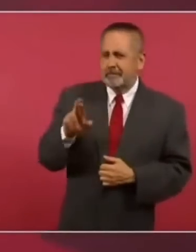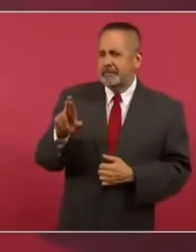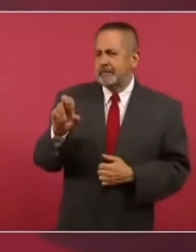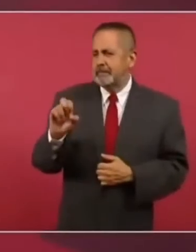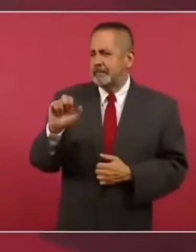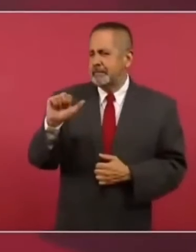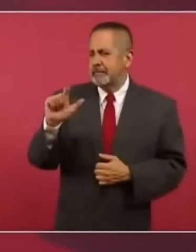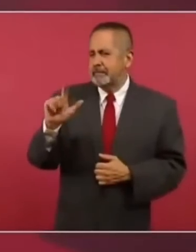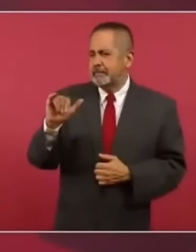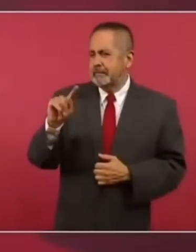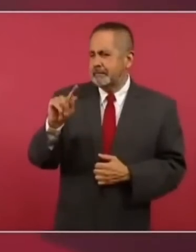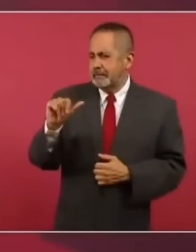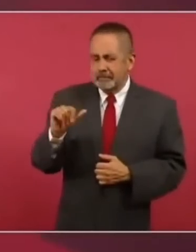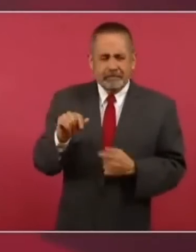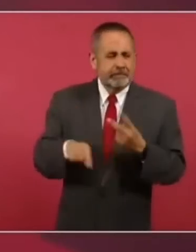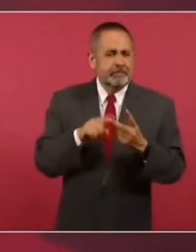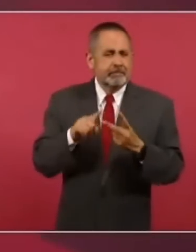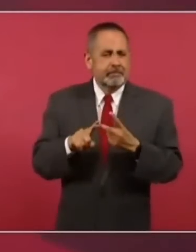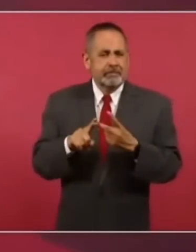independentistas.